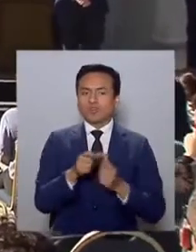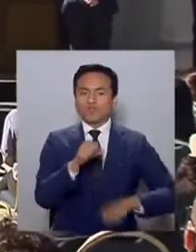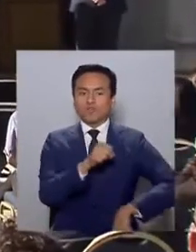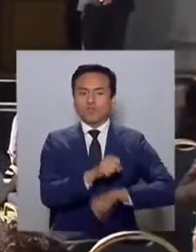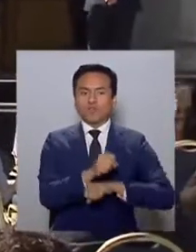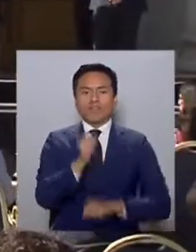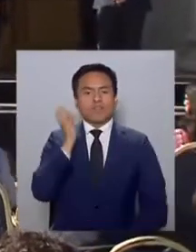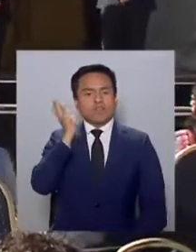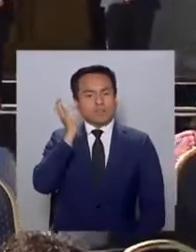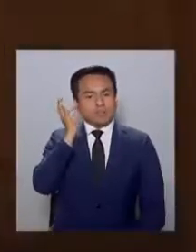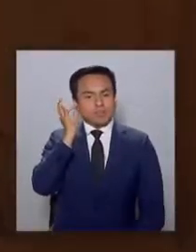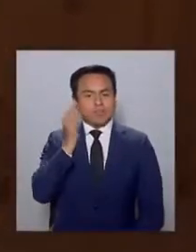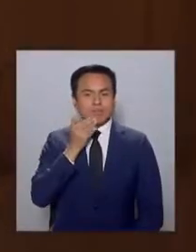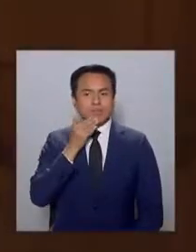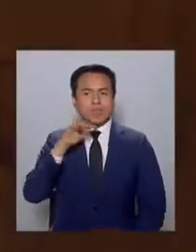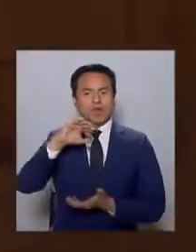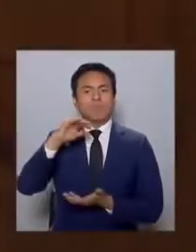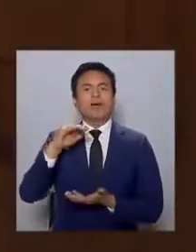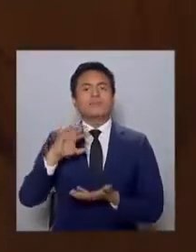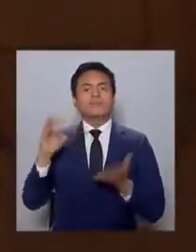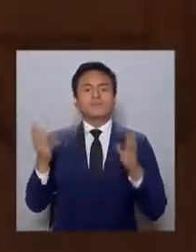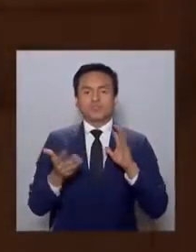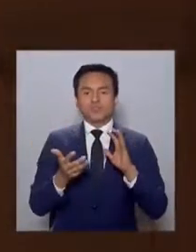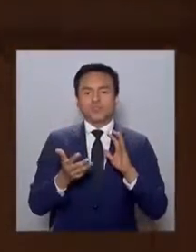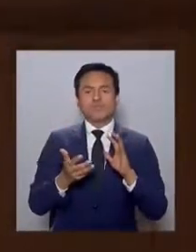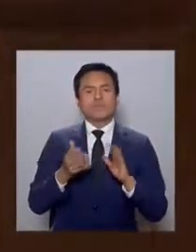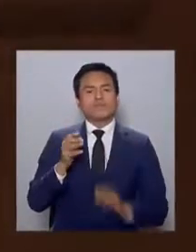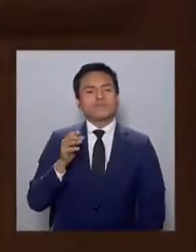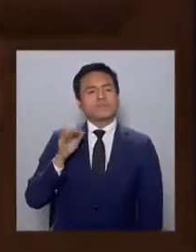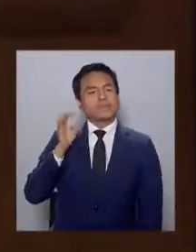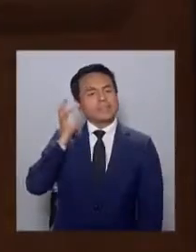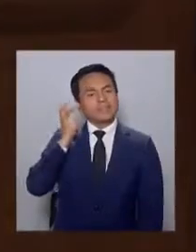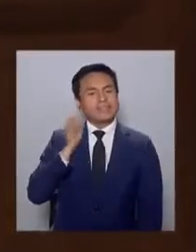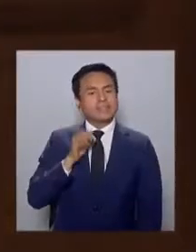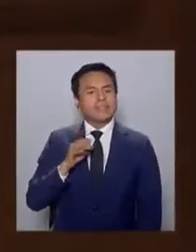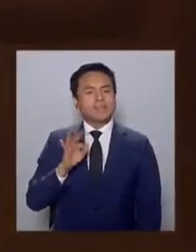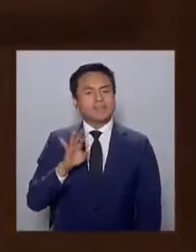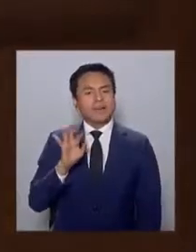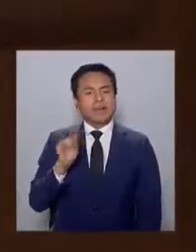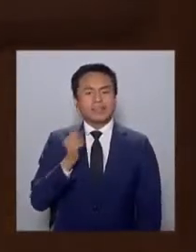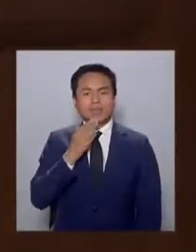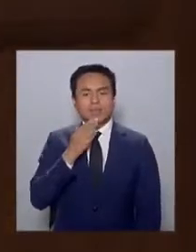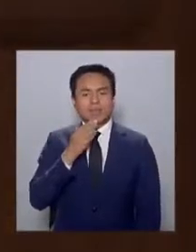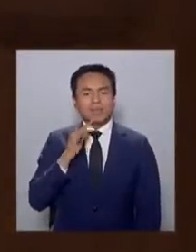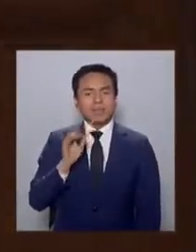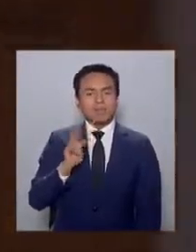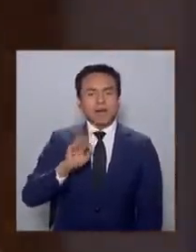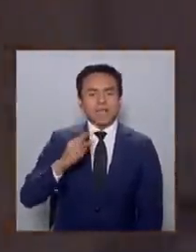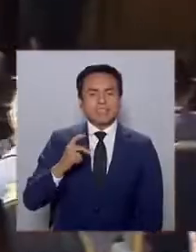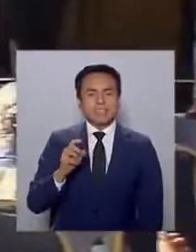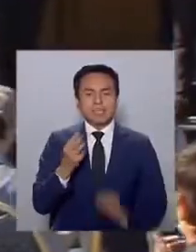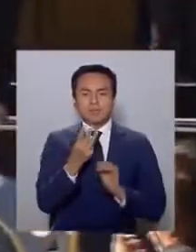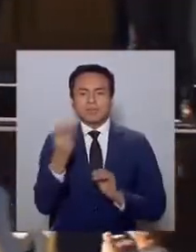Fútbol Femenino y la Copa del Mundo Femenina de la FIFA y Match Commissioner FIFA